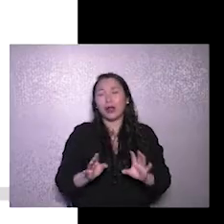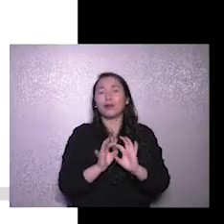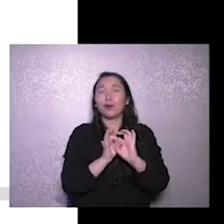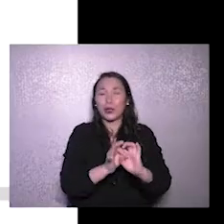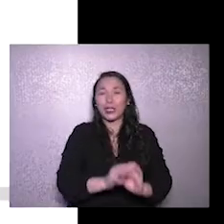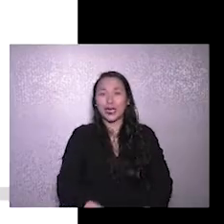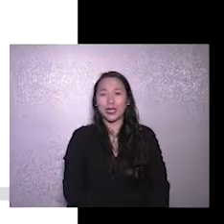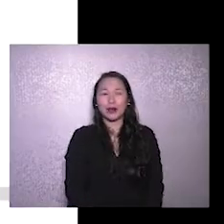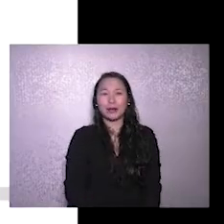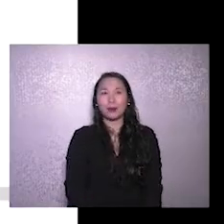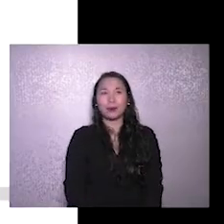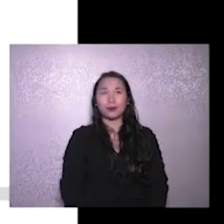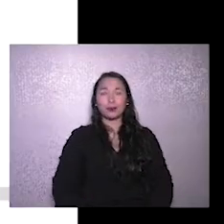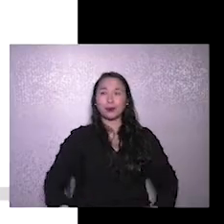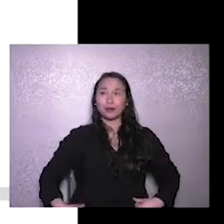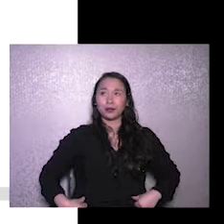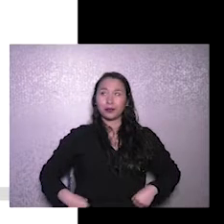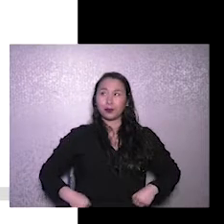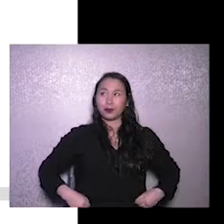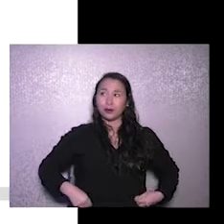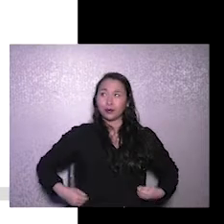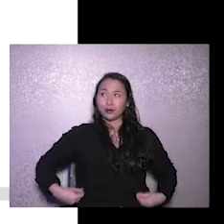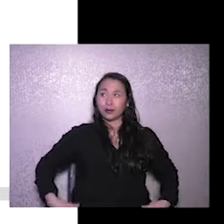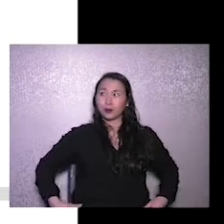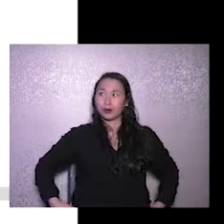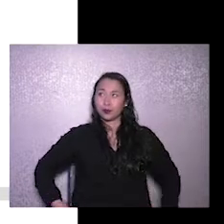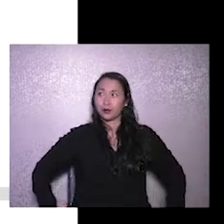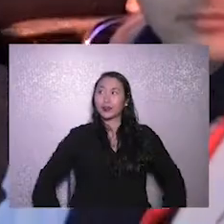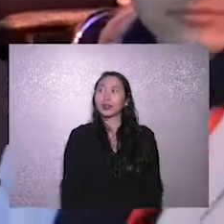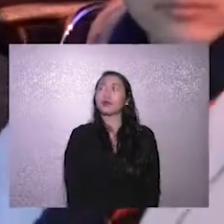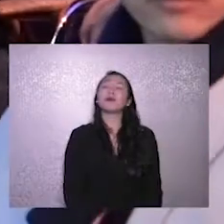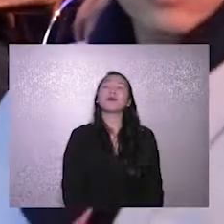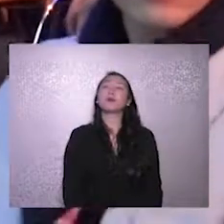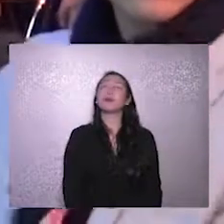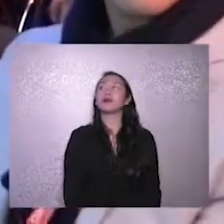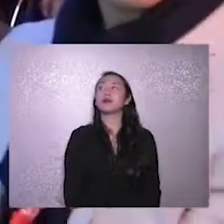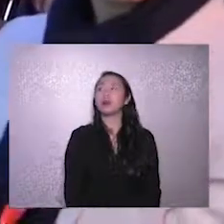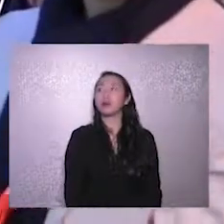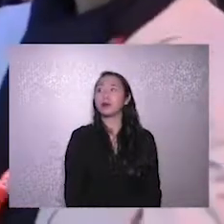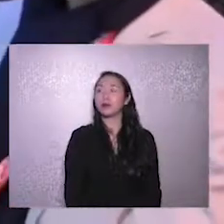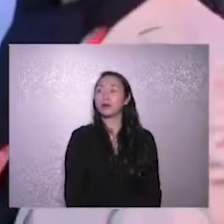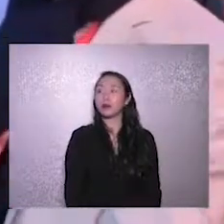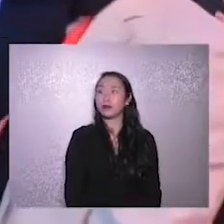gracias.